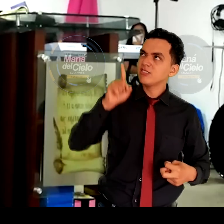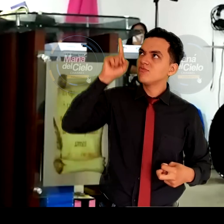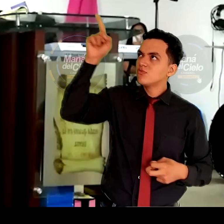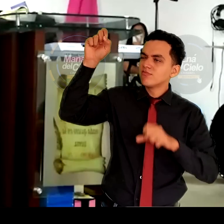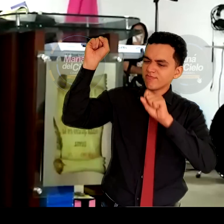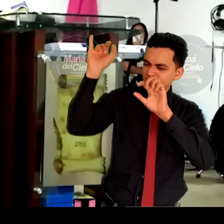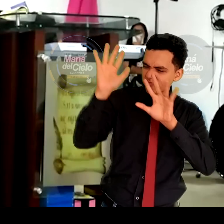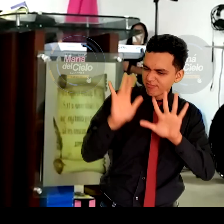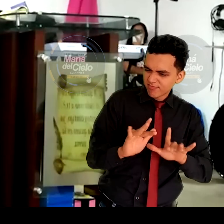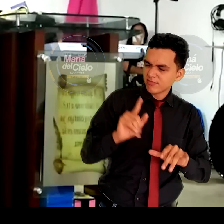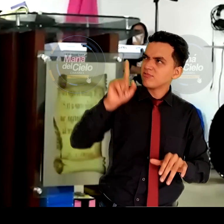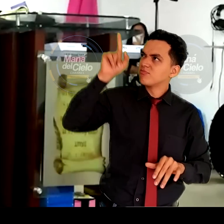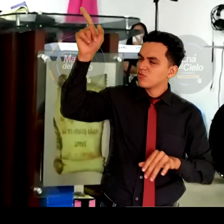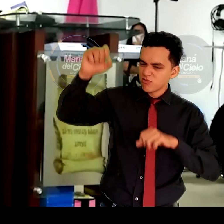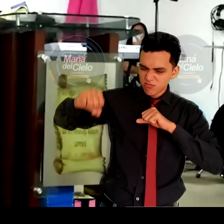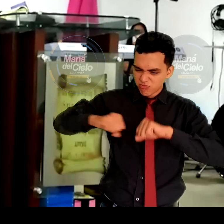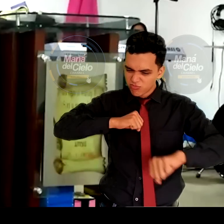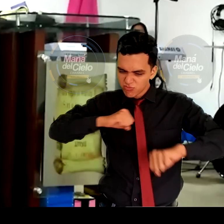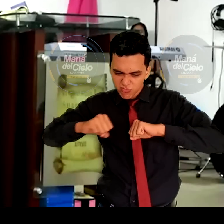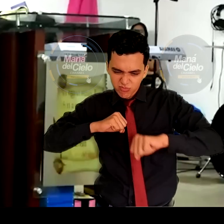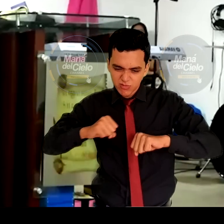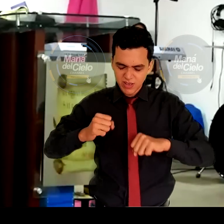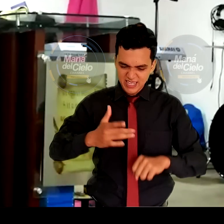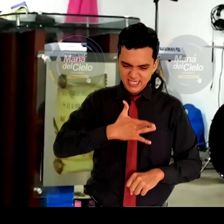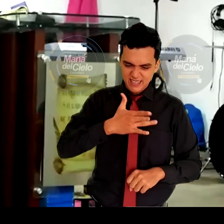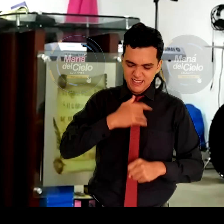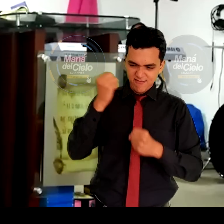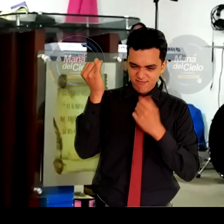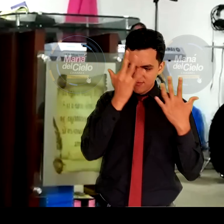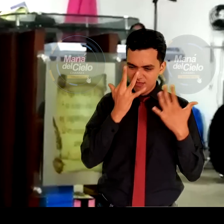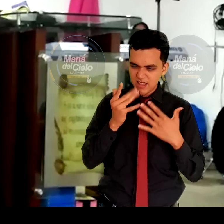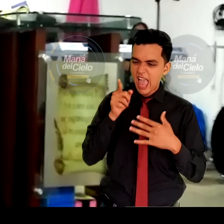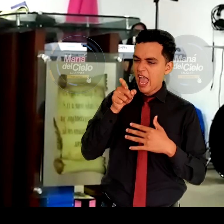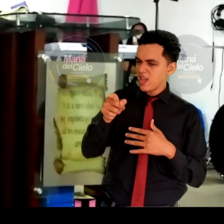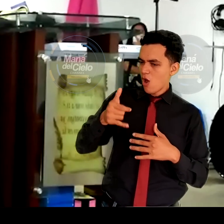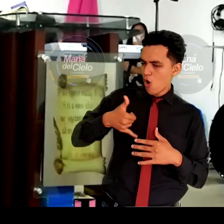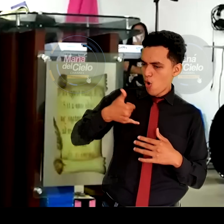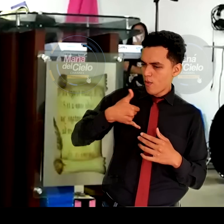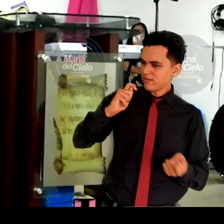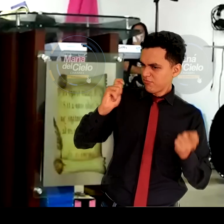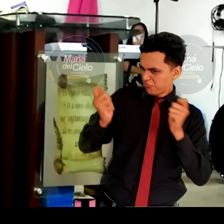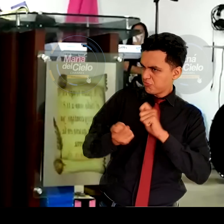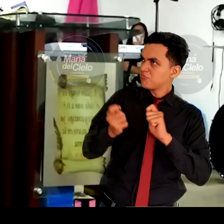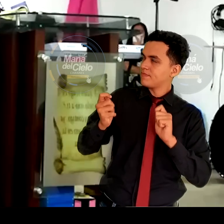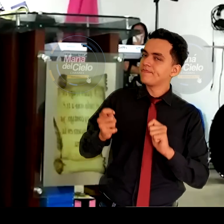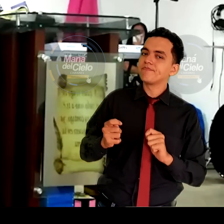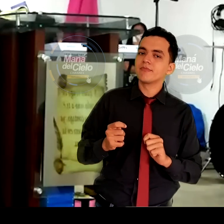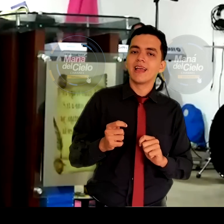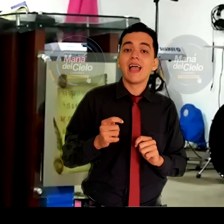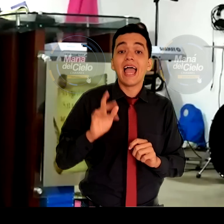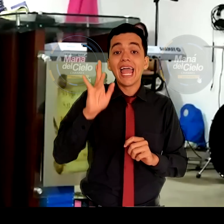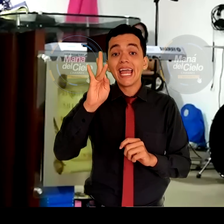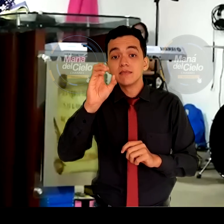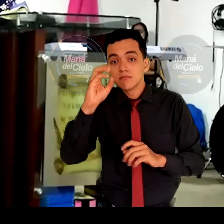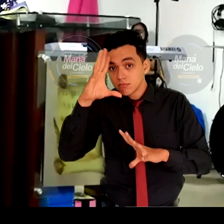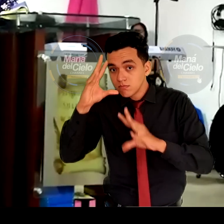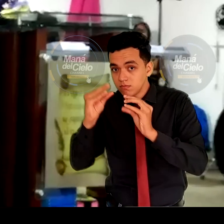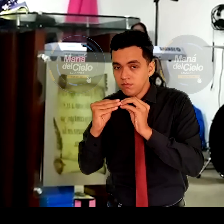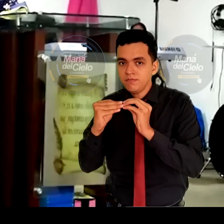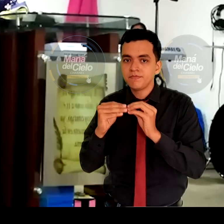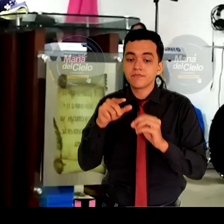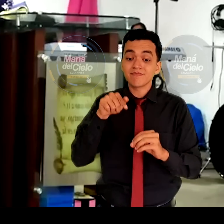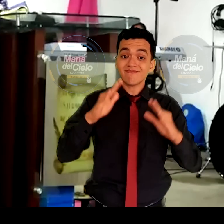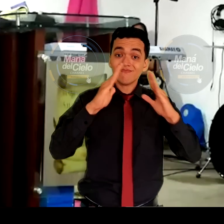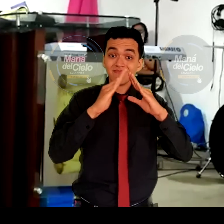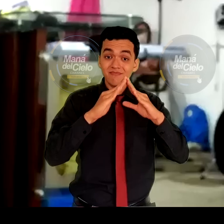a manifestar, donde tú vas a hacer maravillas en la vida de ellos. Y llegábamos preparados con mi esposo a ese culto